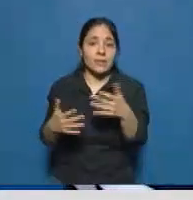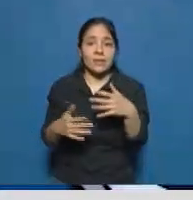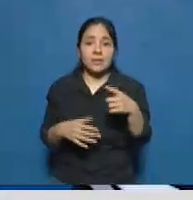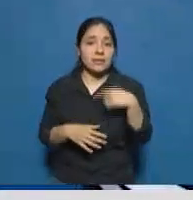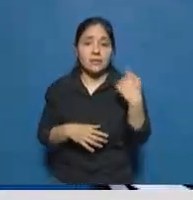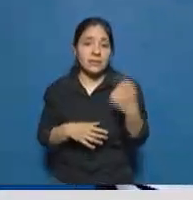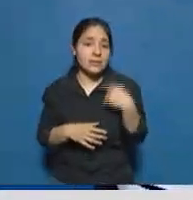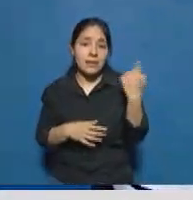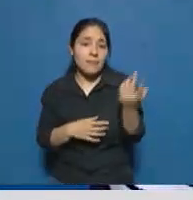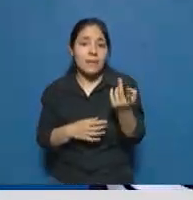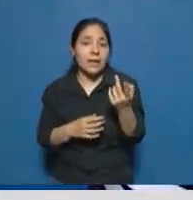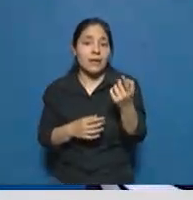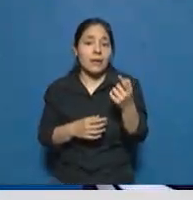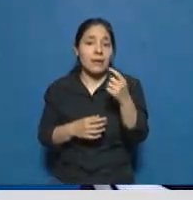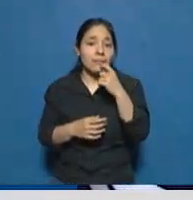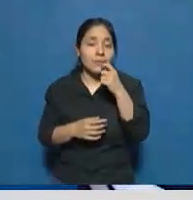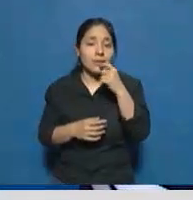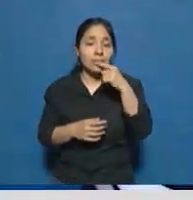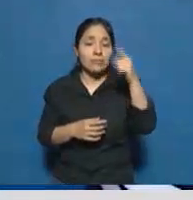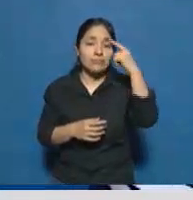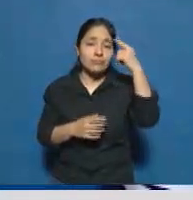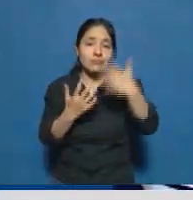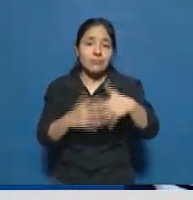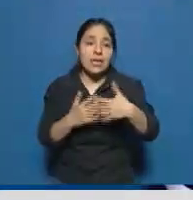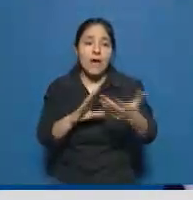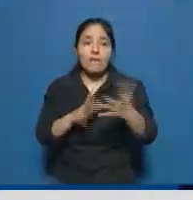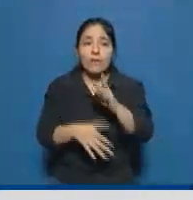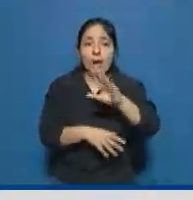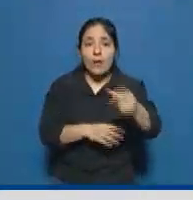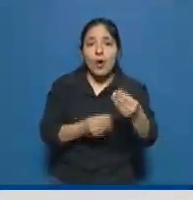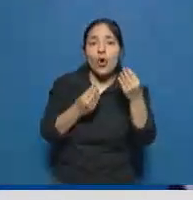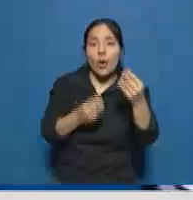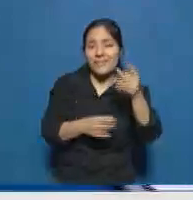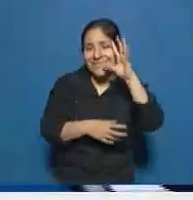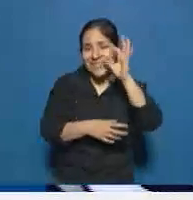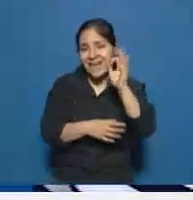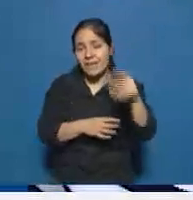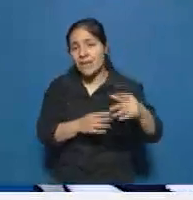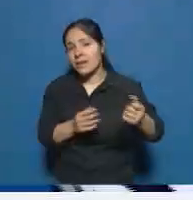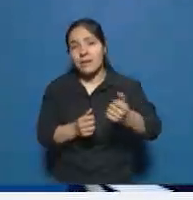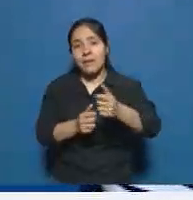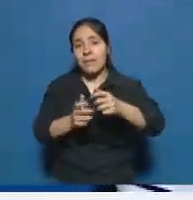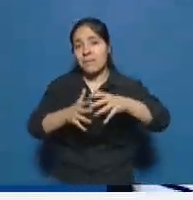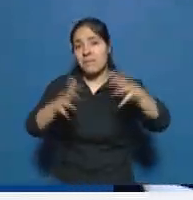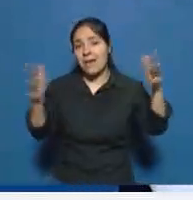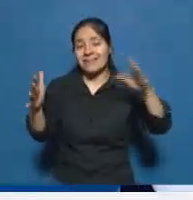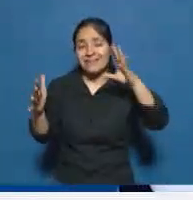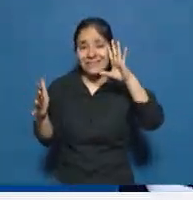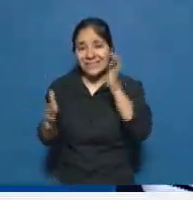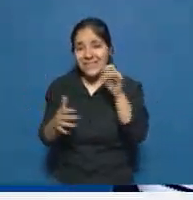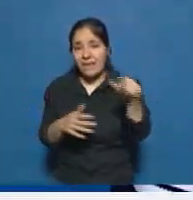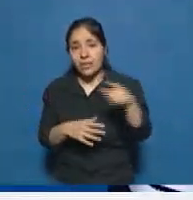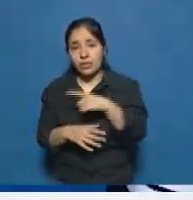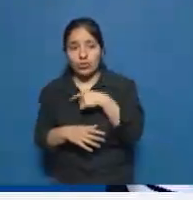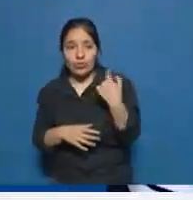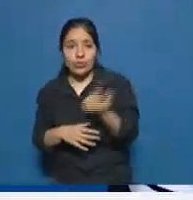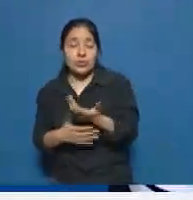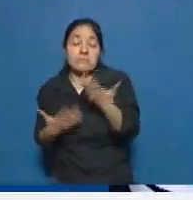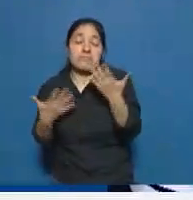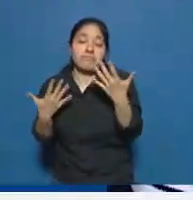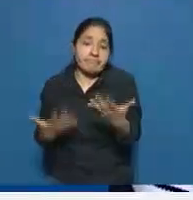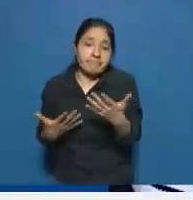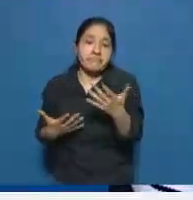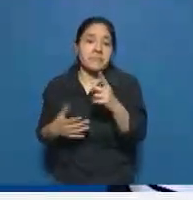buscan, se rebuscan, día a día hay nuevos métodos, la verdad que estamos